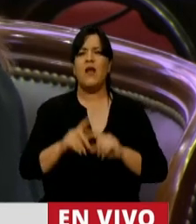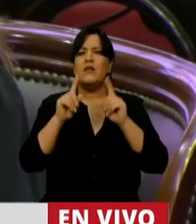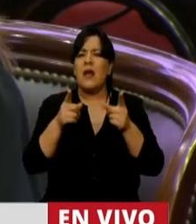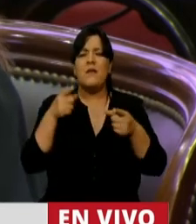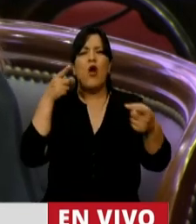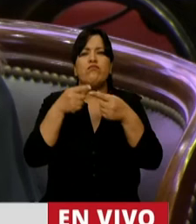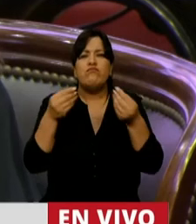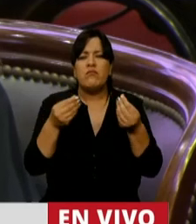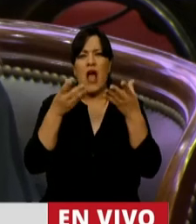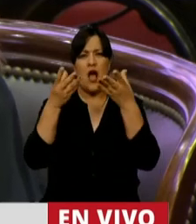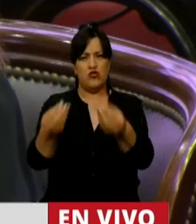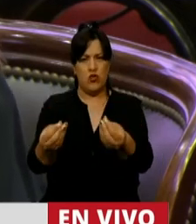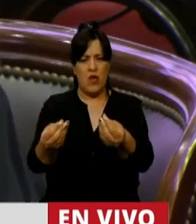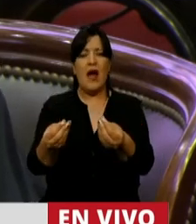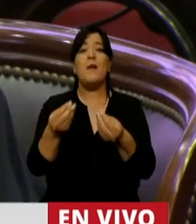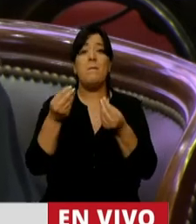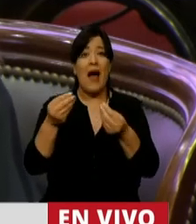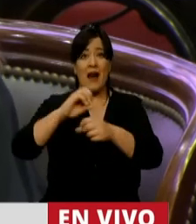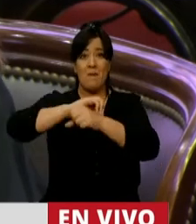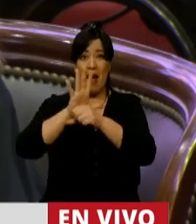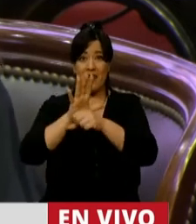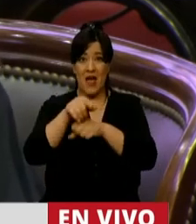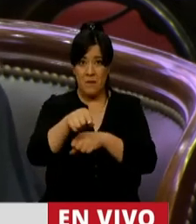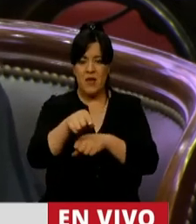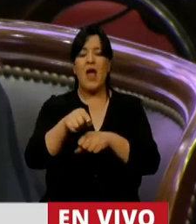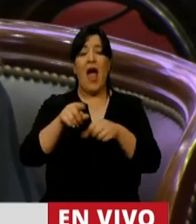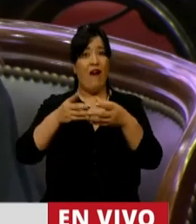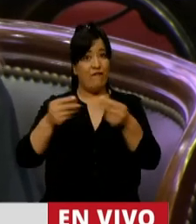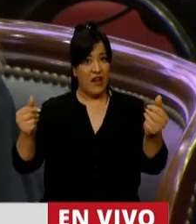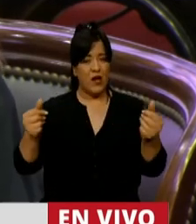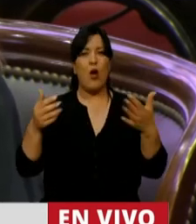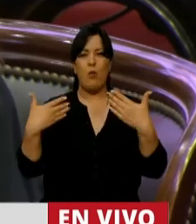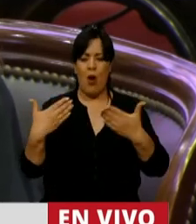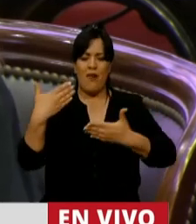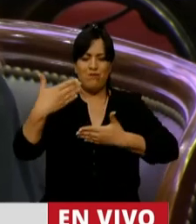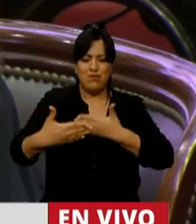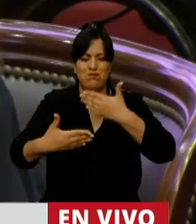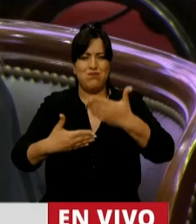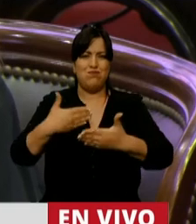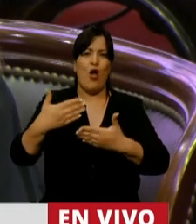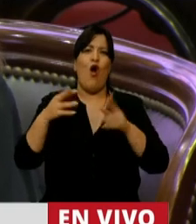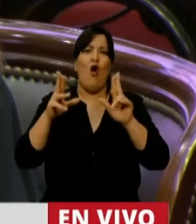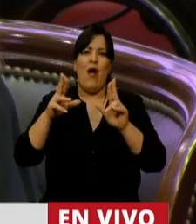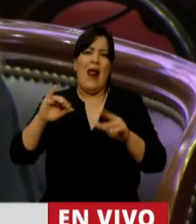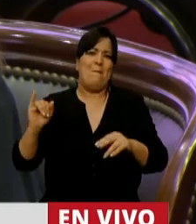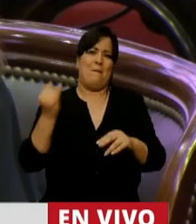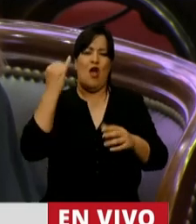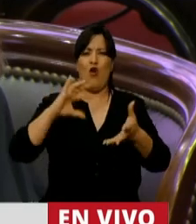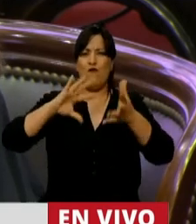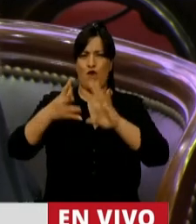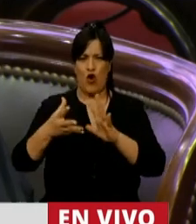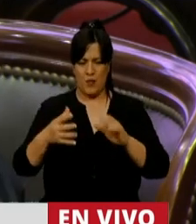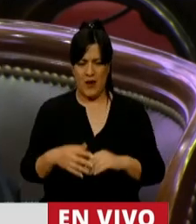ayudar a que la salida de la pandemia se pueda ir transitando de la mejor forma posible,